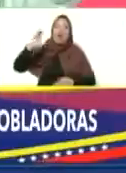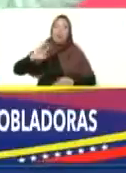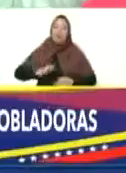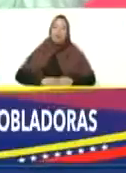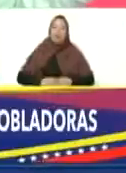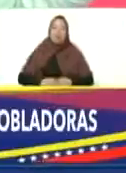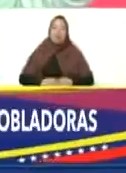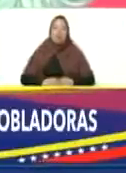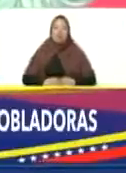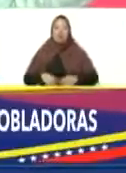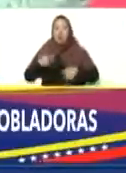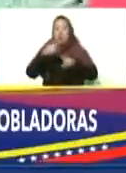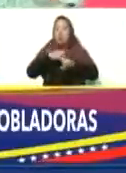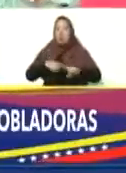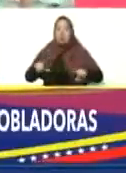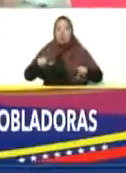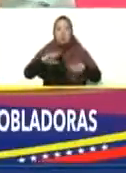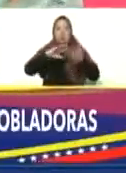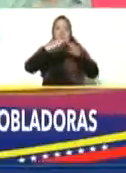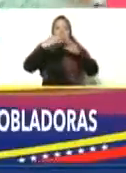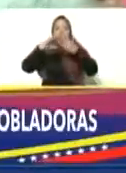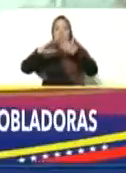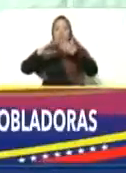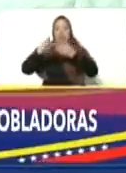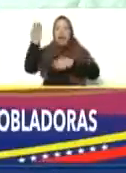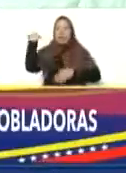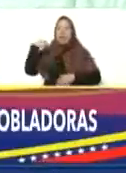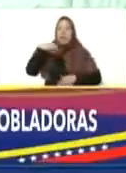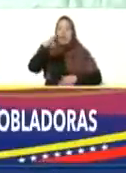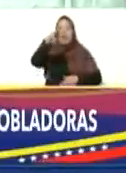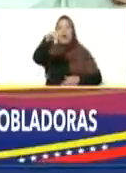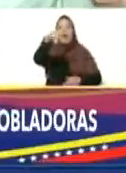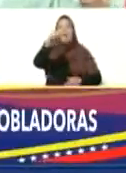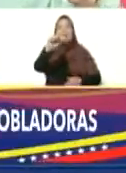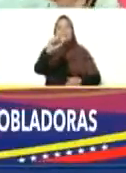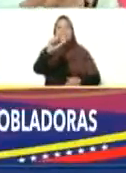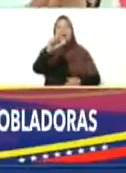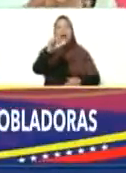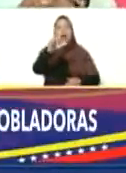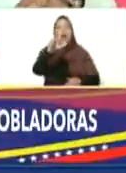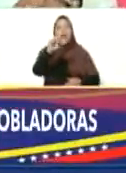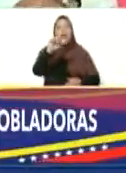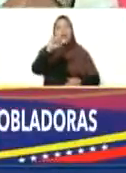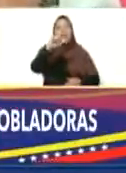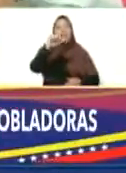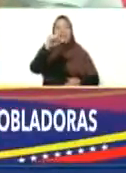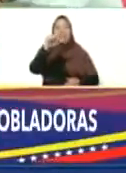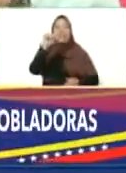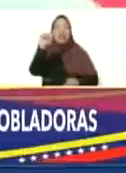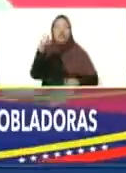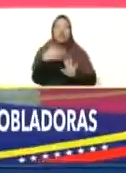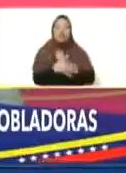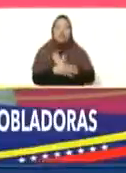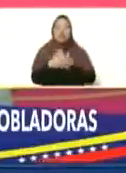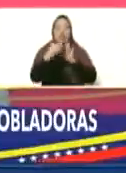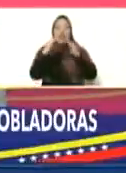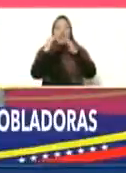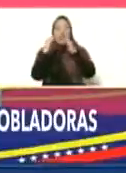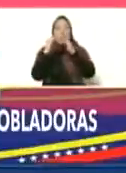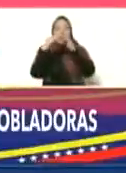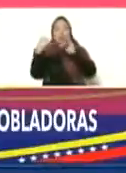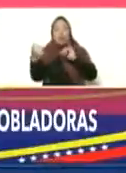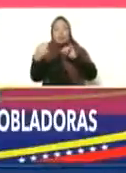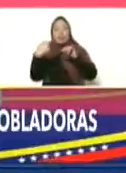malvinas las malvinas era ranchito de palo porque los desaloja van todo el